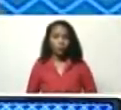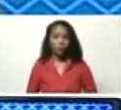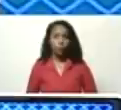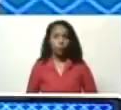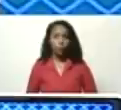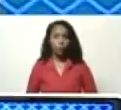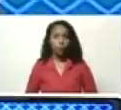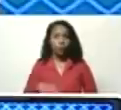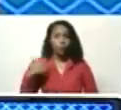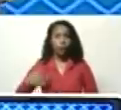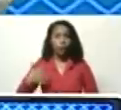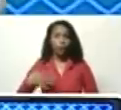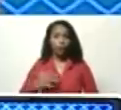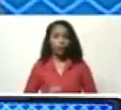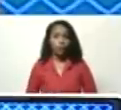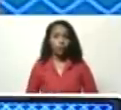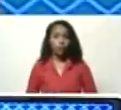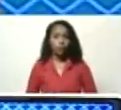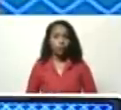y a la derecha.